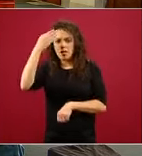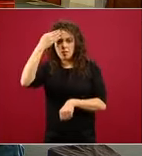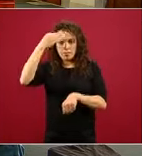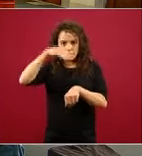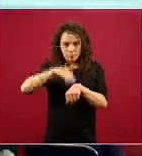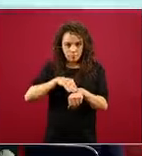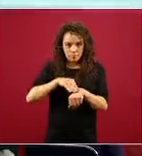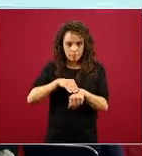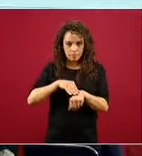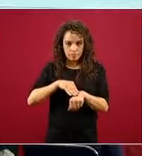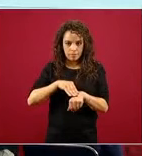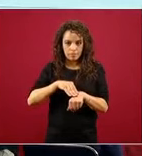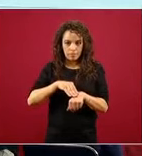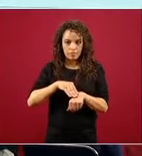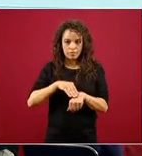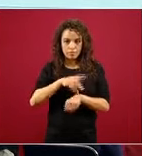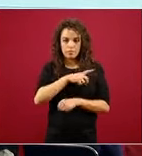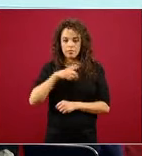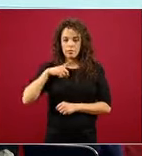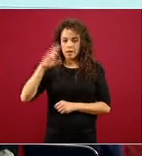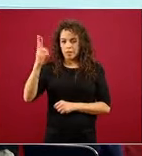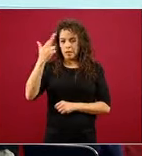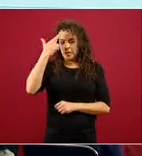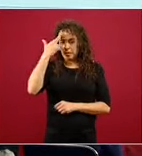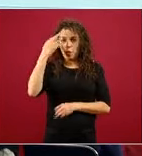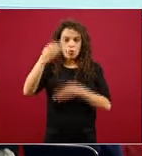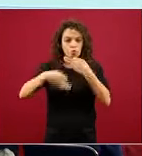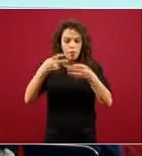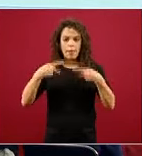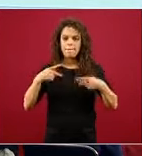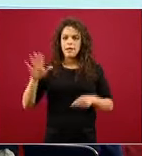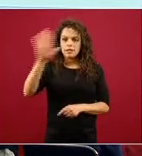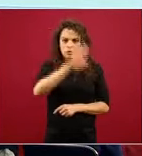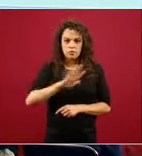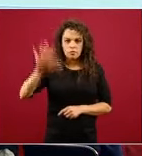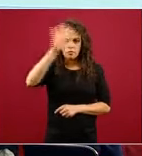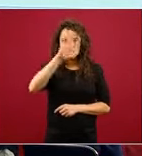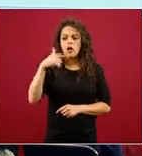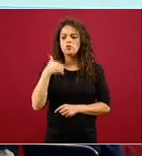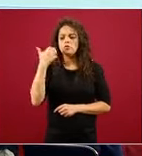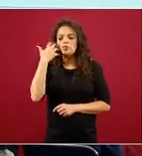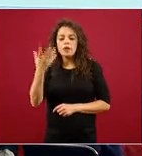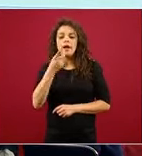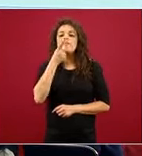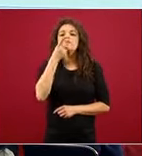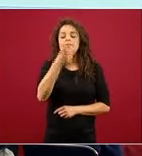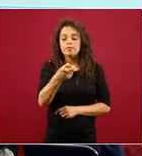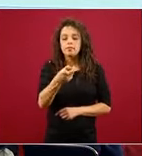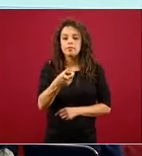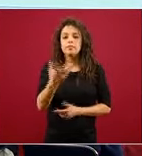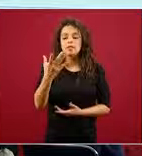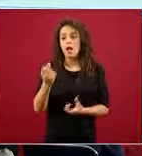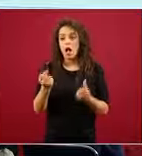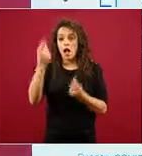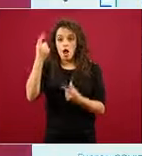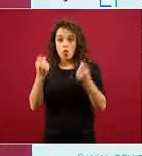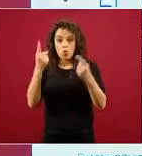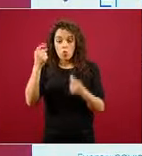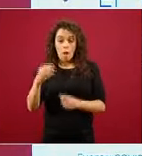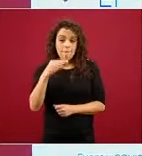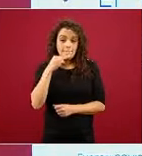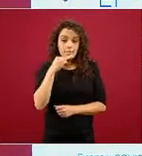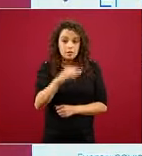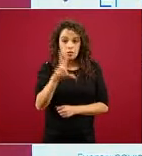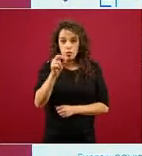para la población, un recordatorio que queremos dar para que algunos mensajes no se olviden. Esto